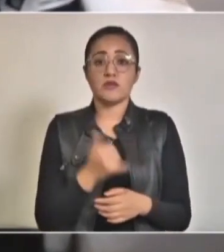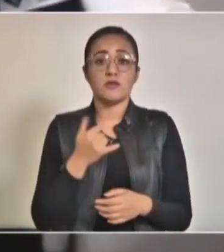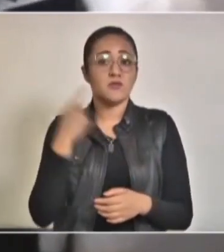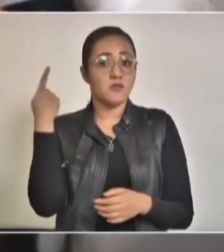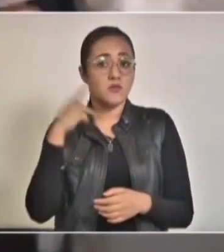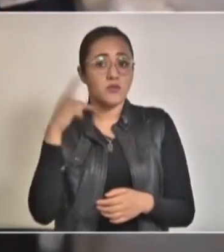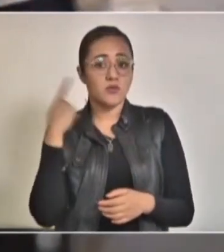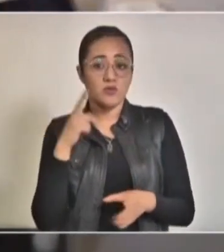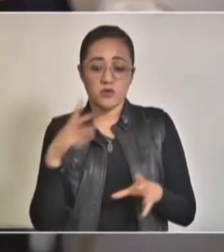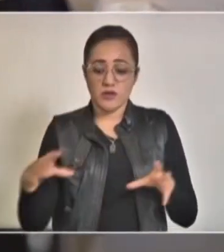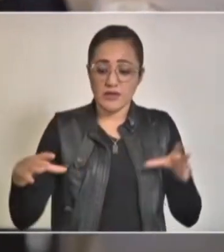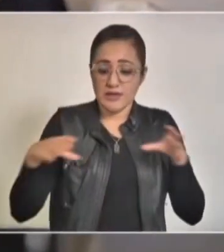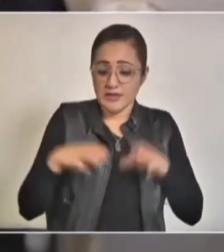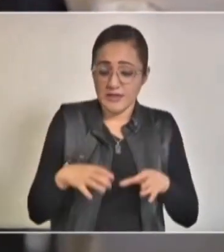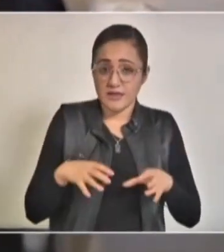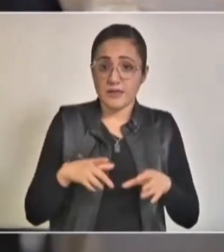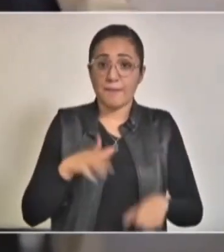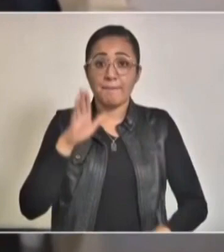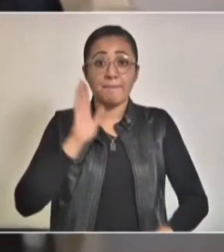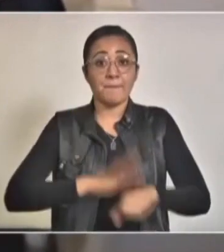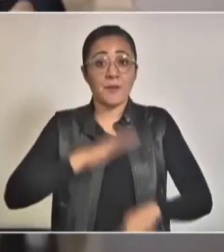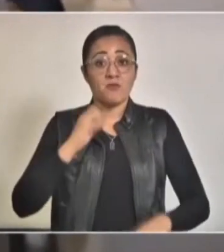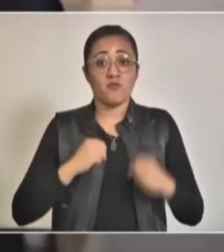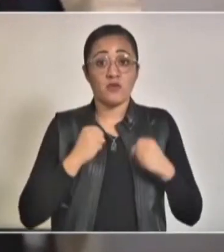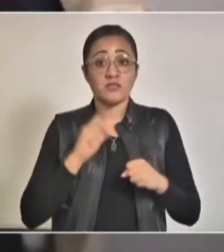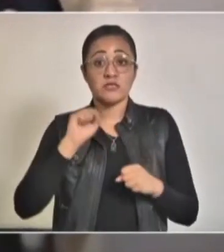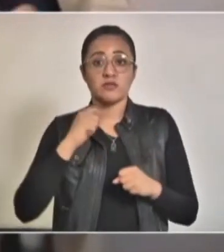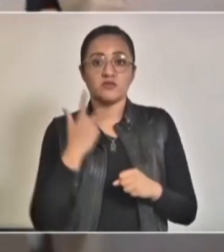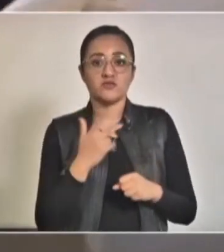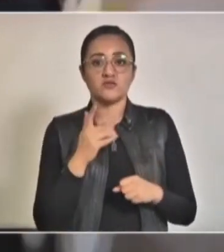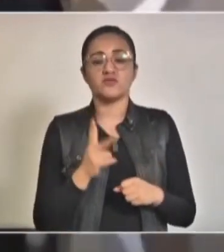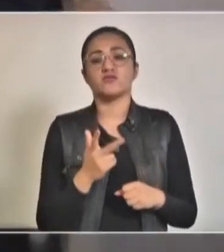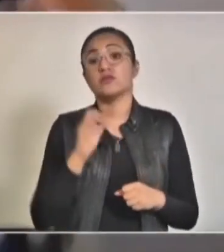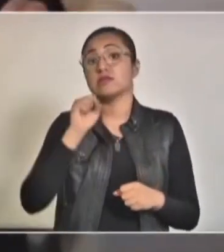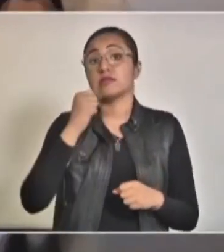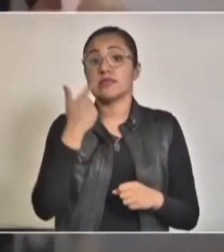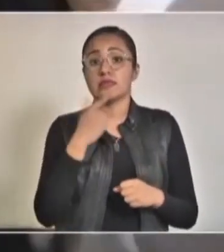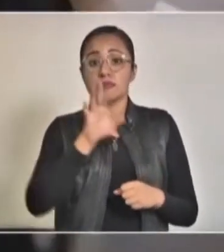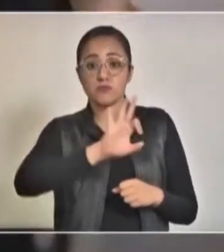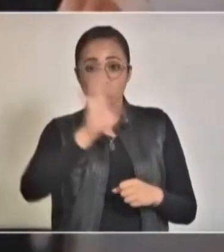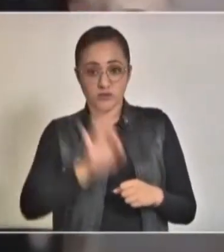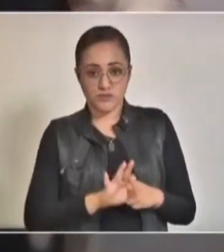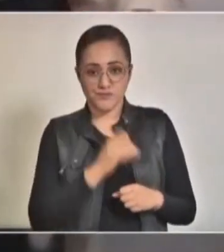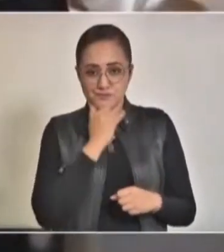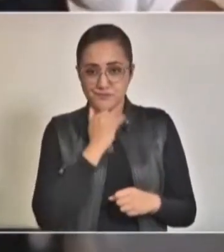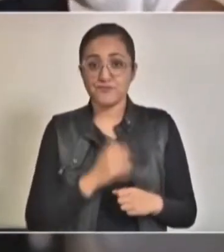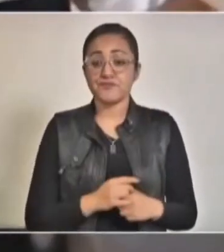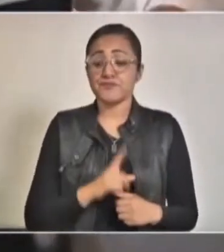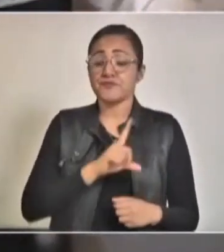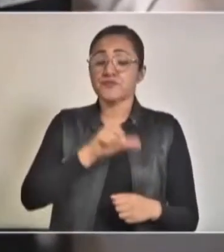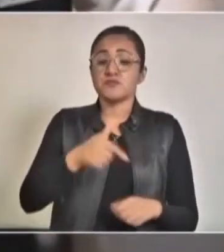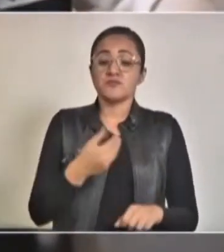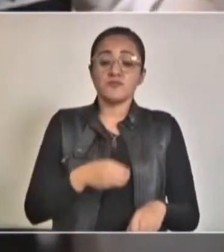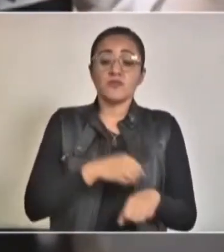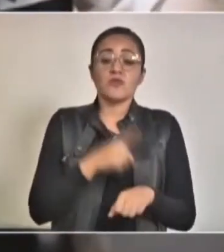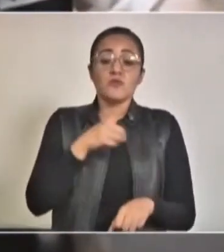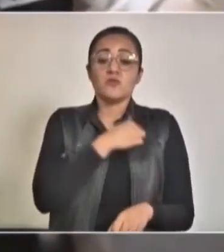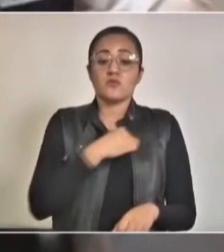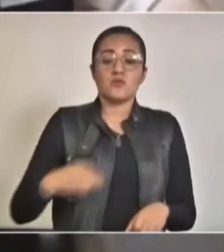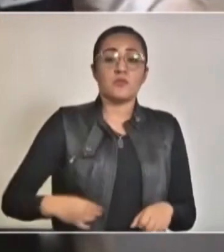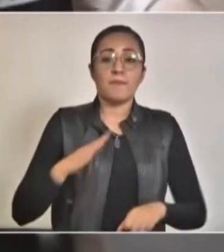Puebla capital el de mayor incidencia con 67%. Se agrega un municipio